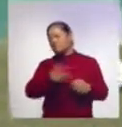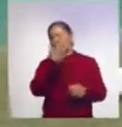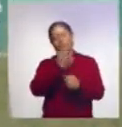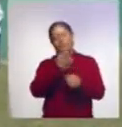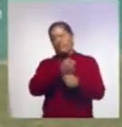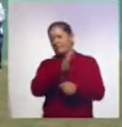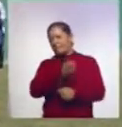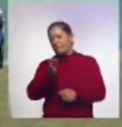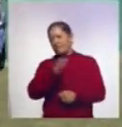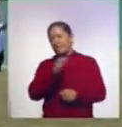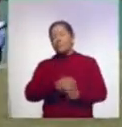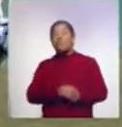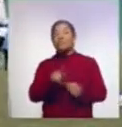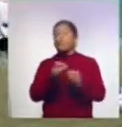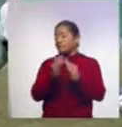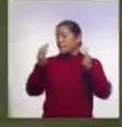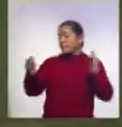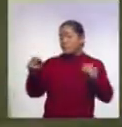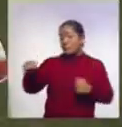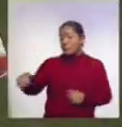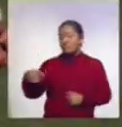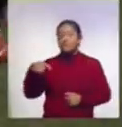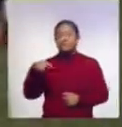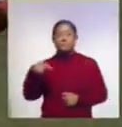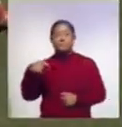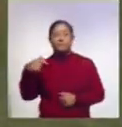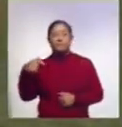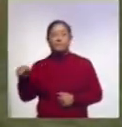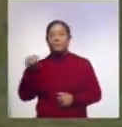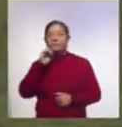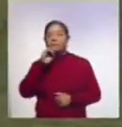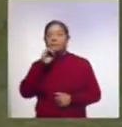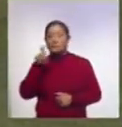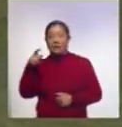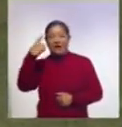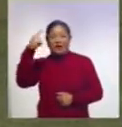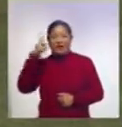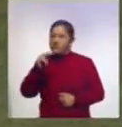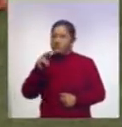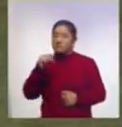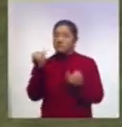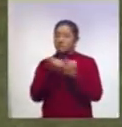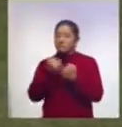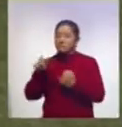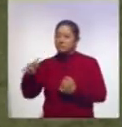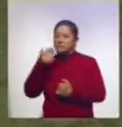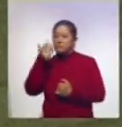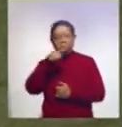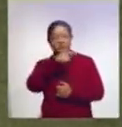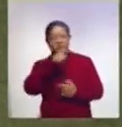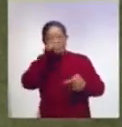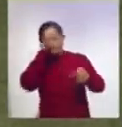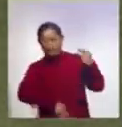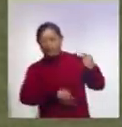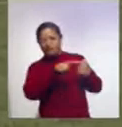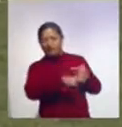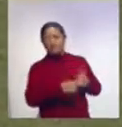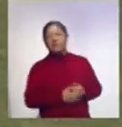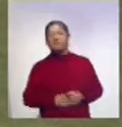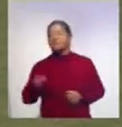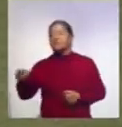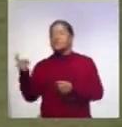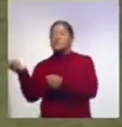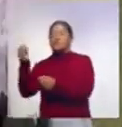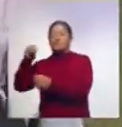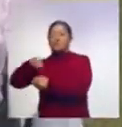enfrentar a Albinegros no será sencillo, ya que estos buscarán frenar la racha invicta de Coyotes y sumar su tercera victoria